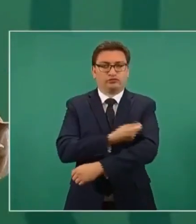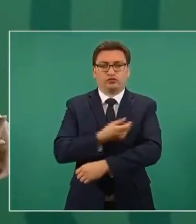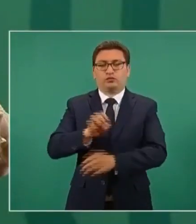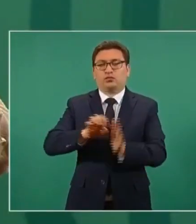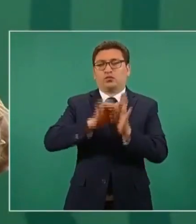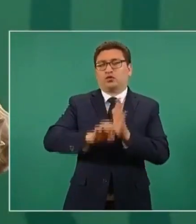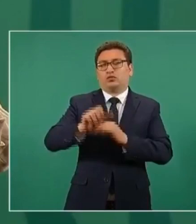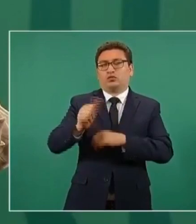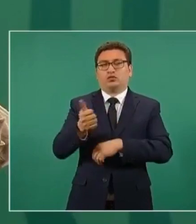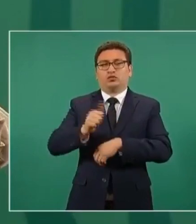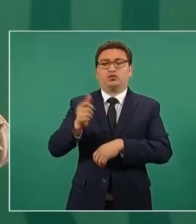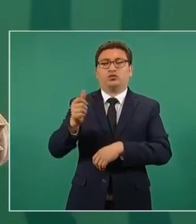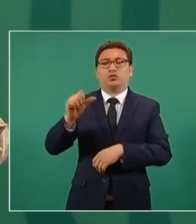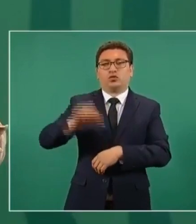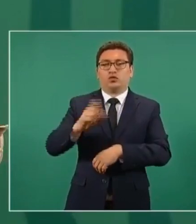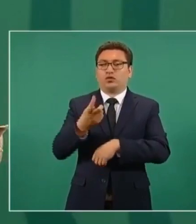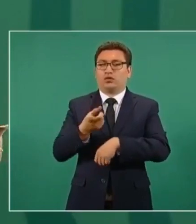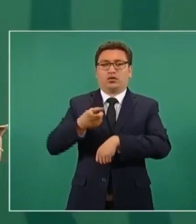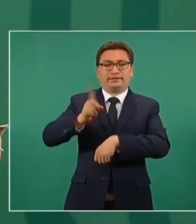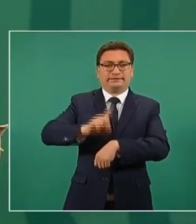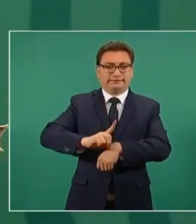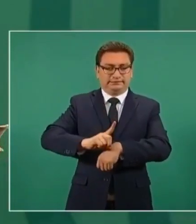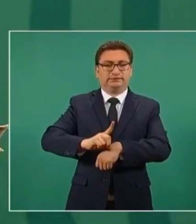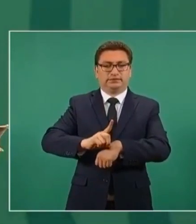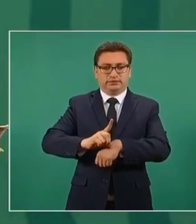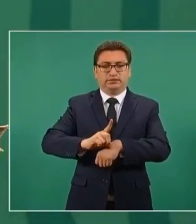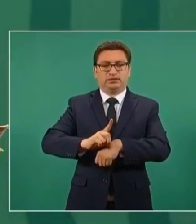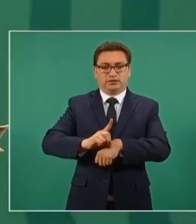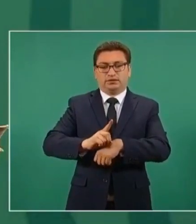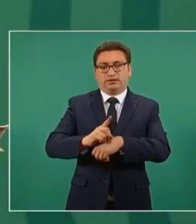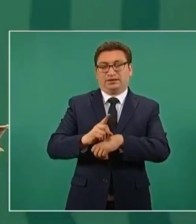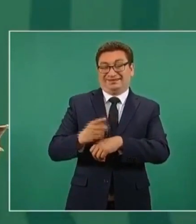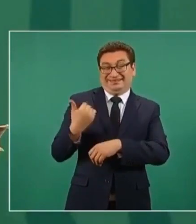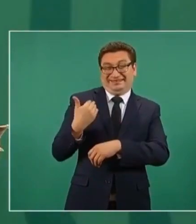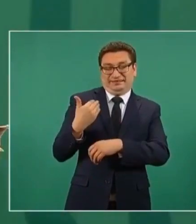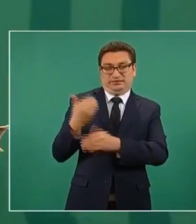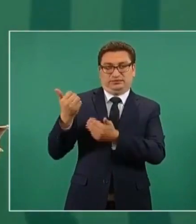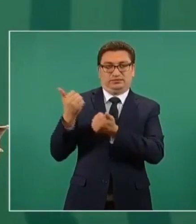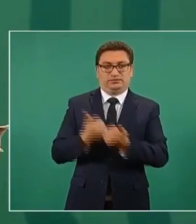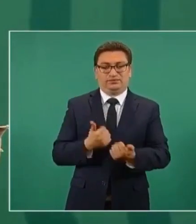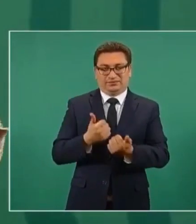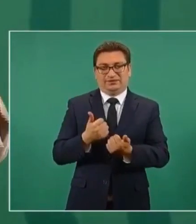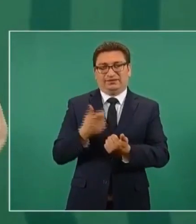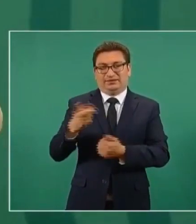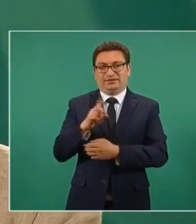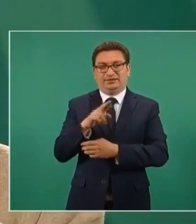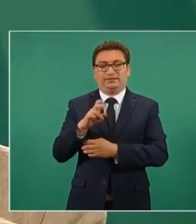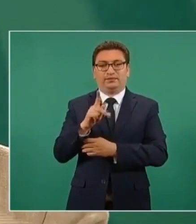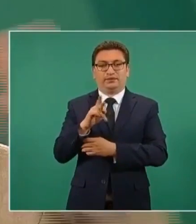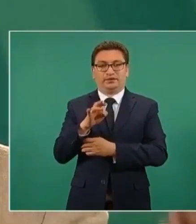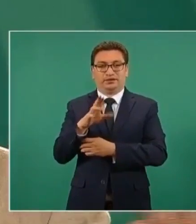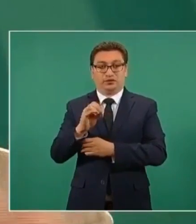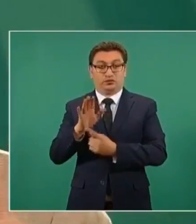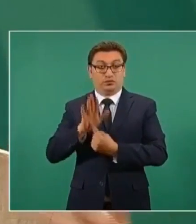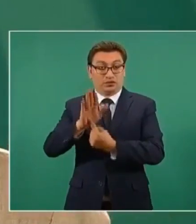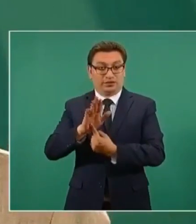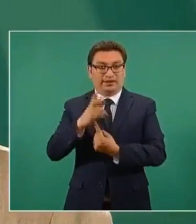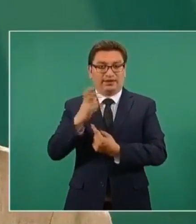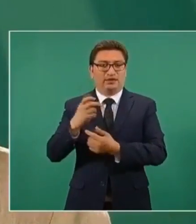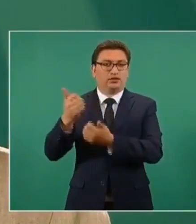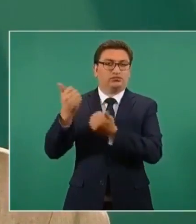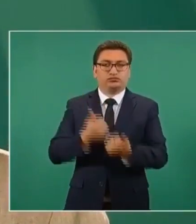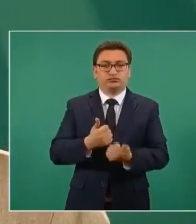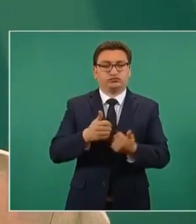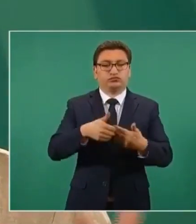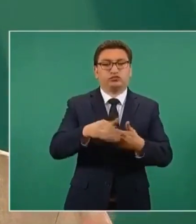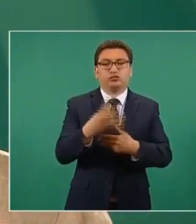dado, pongamos el ejemplo, las que acaban de llegar y que presentó el doctor Pedro Centeno, estas tardan en tránsito aproximadamente